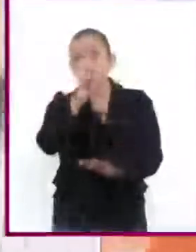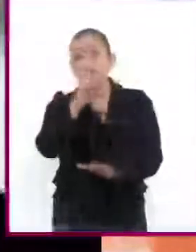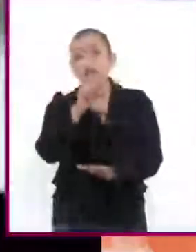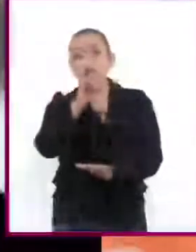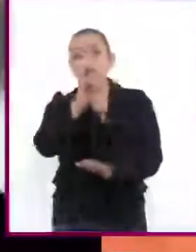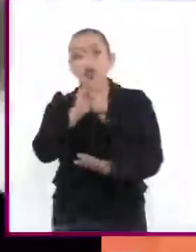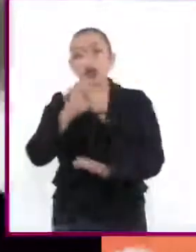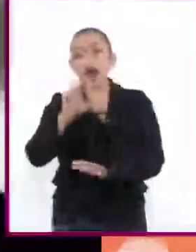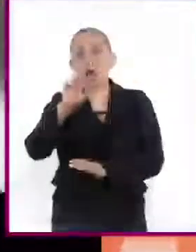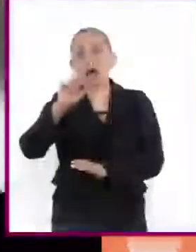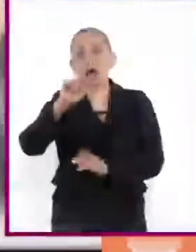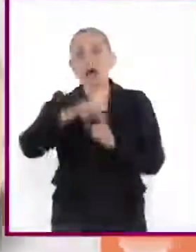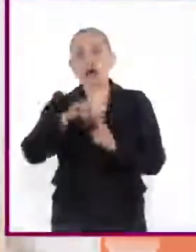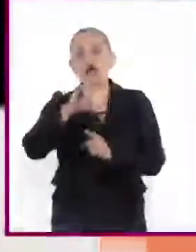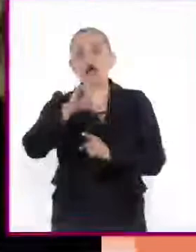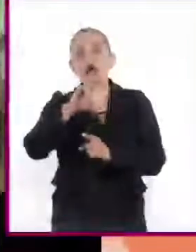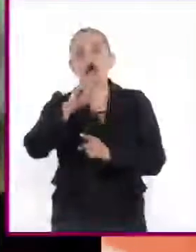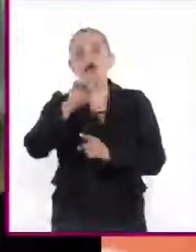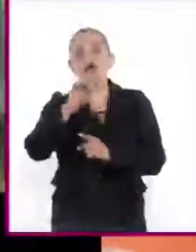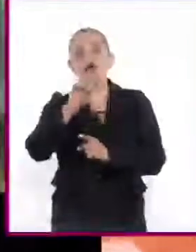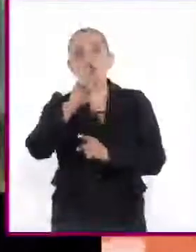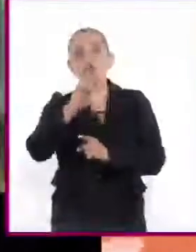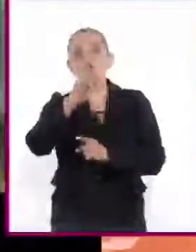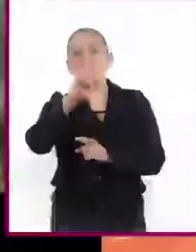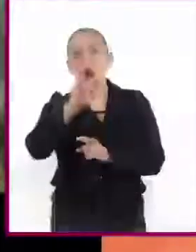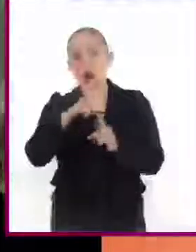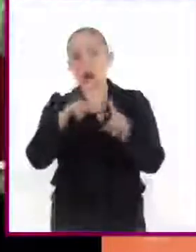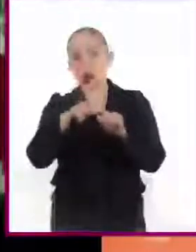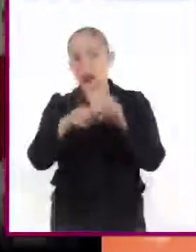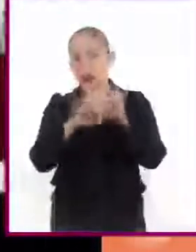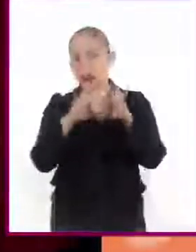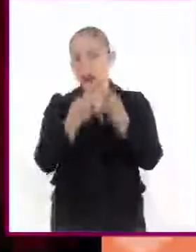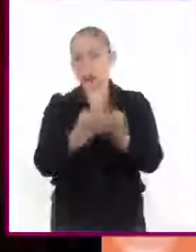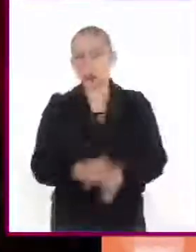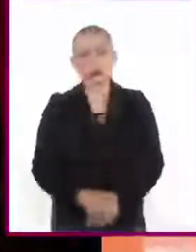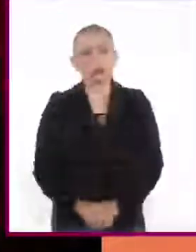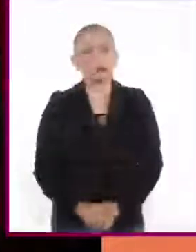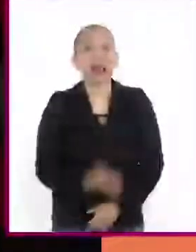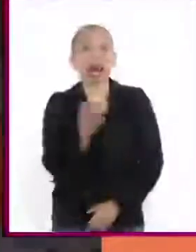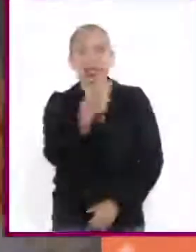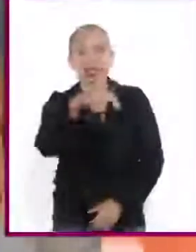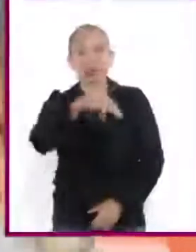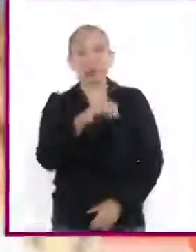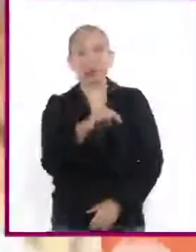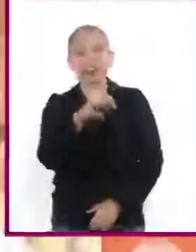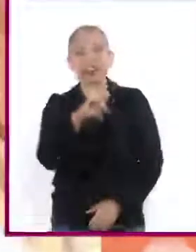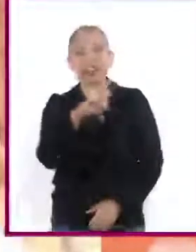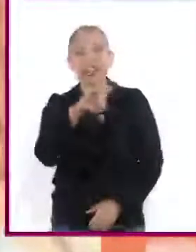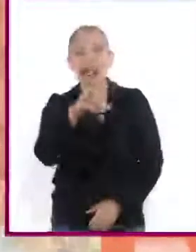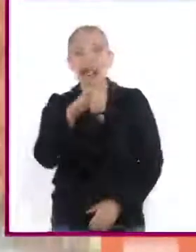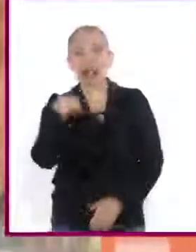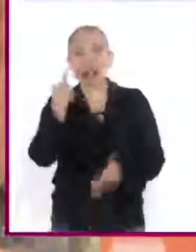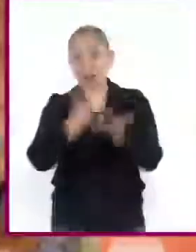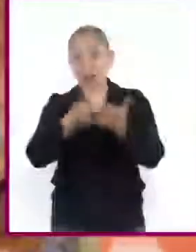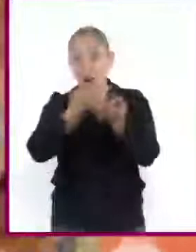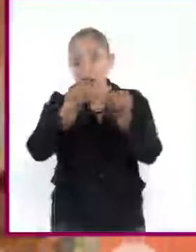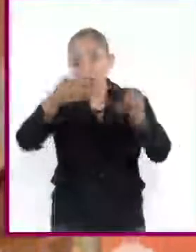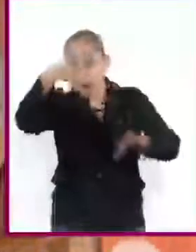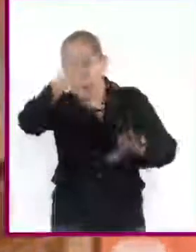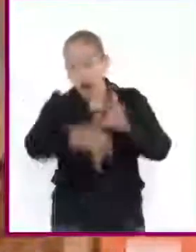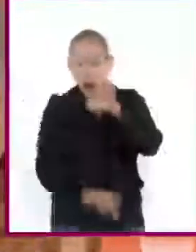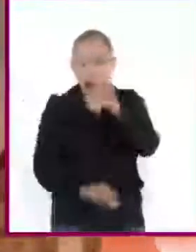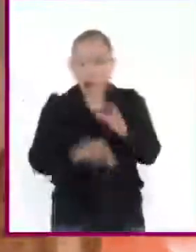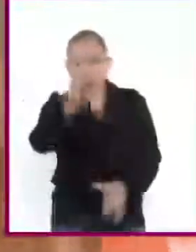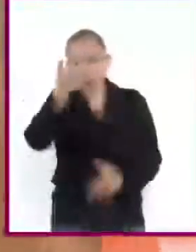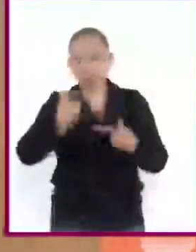óxidos, carbonatos, sulfuros y diversos compuestos. Estos minerales forman parte del subsuelo y son